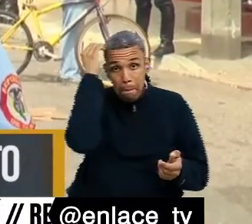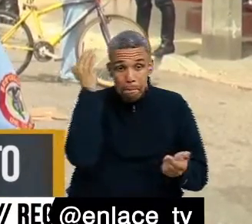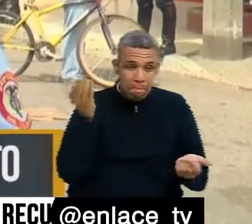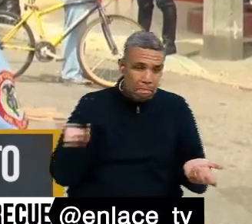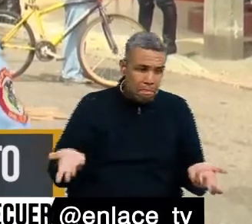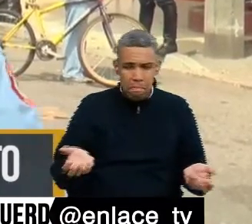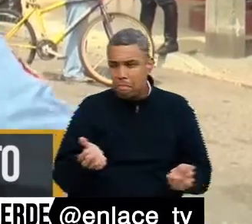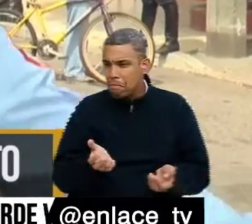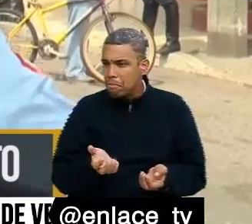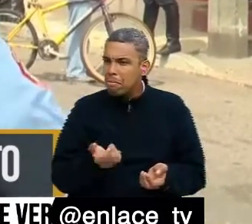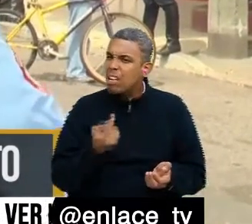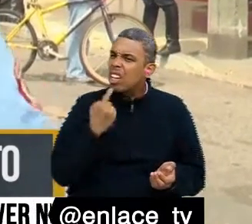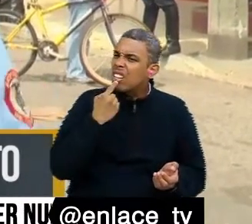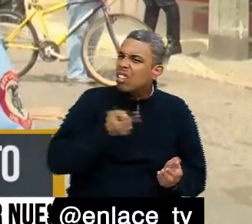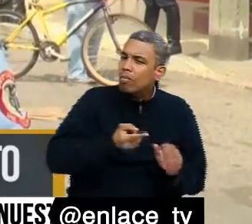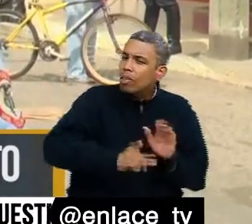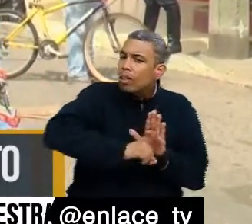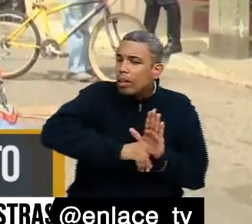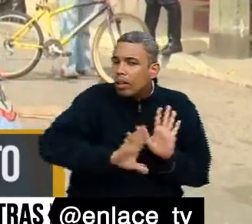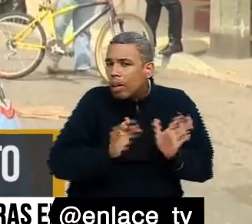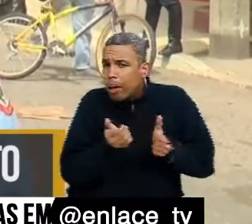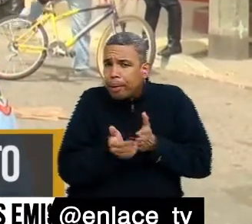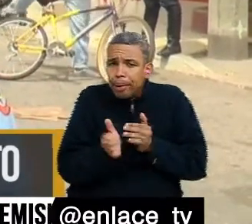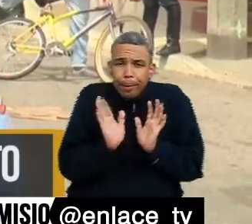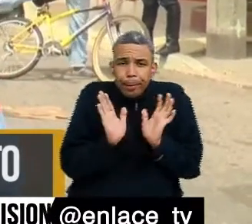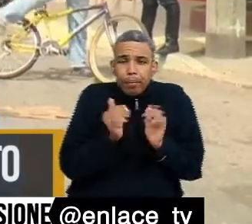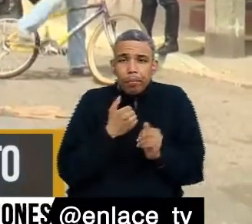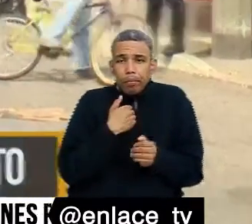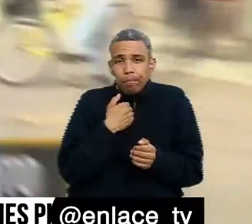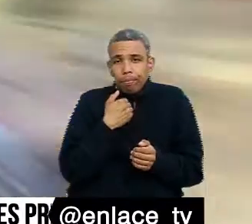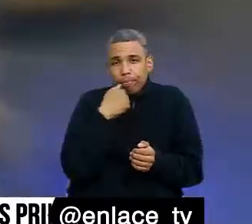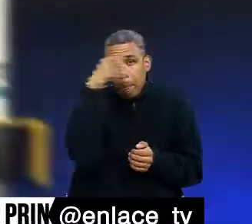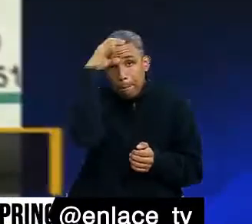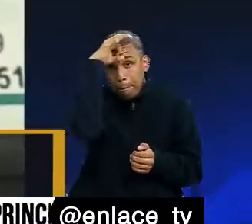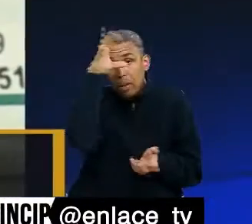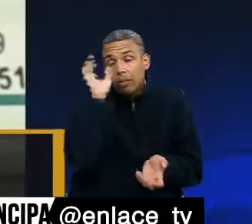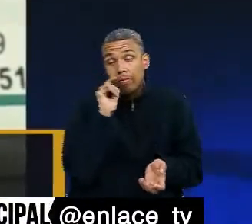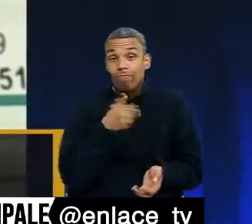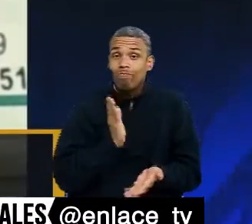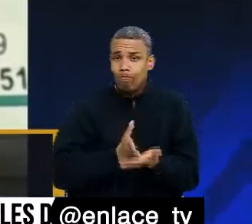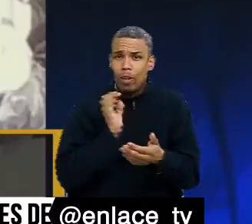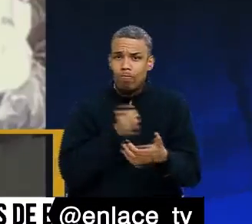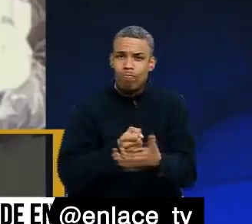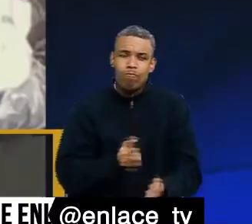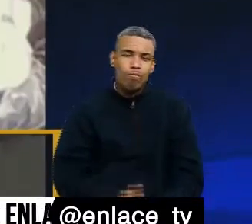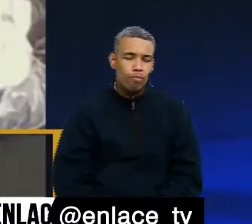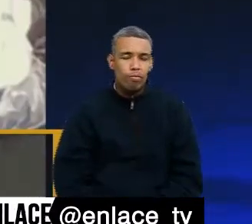tal nos lleva a aplicar en estos accidentes y es caótico constantemente.